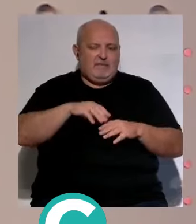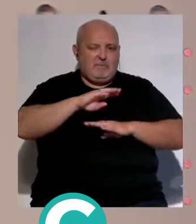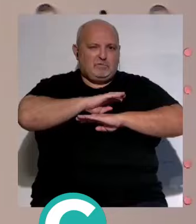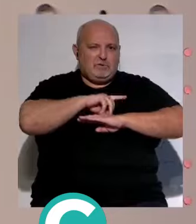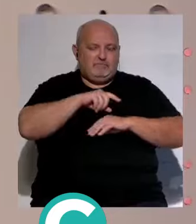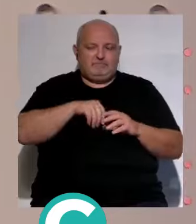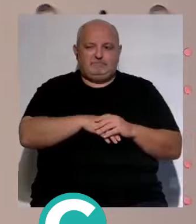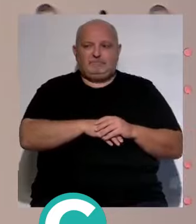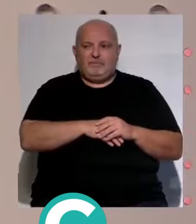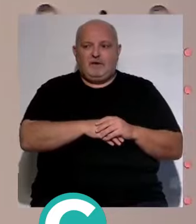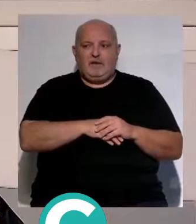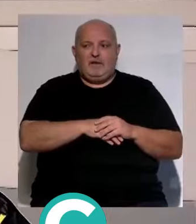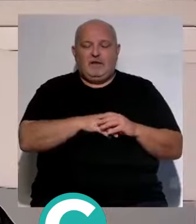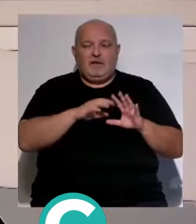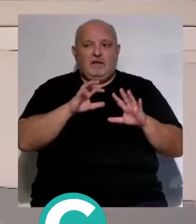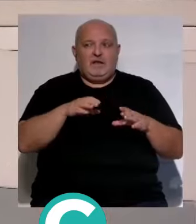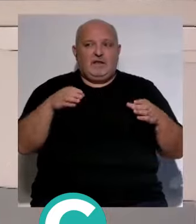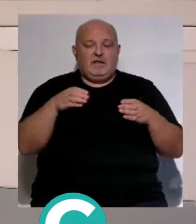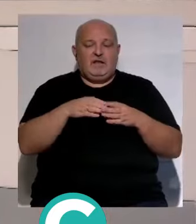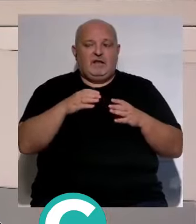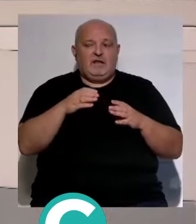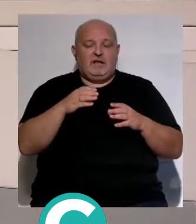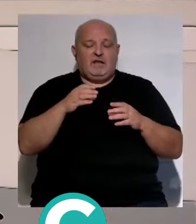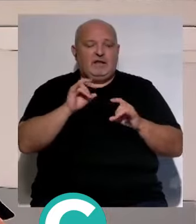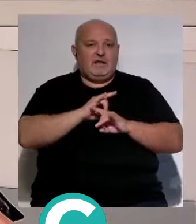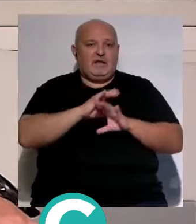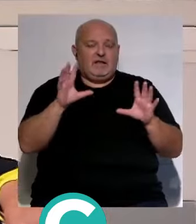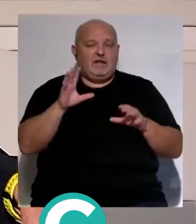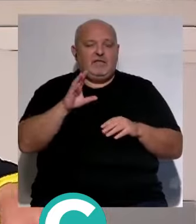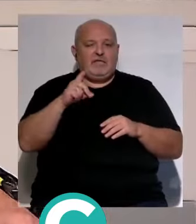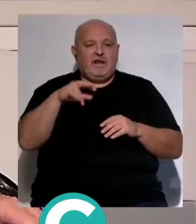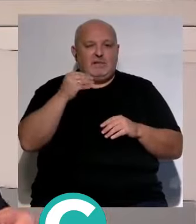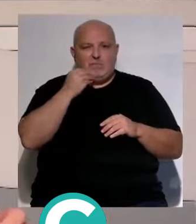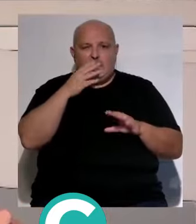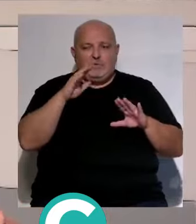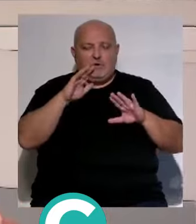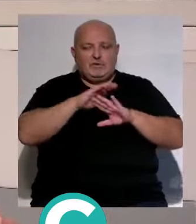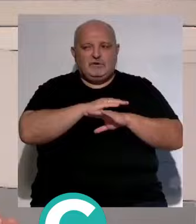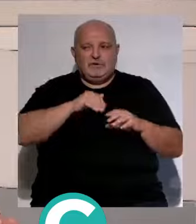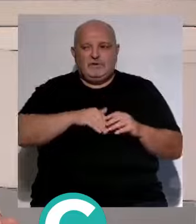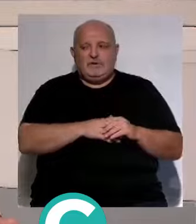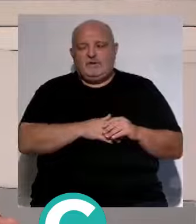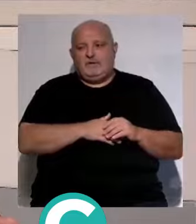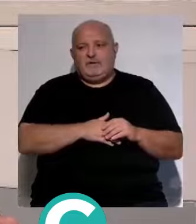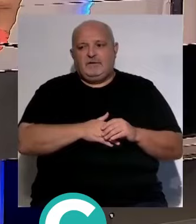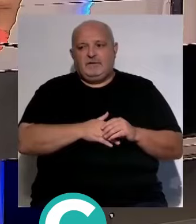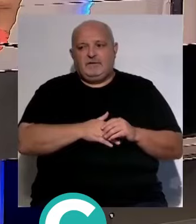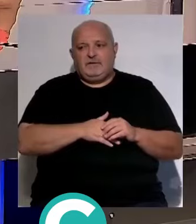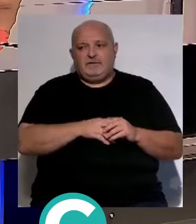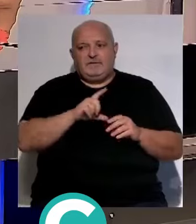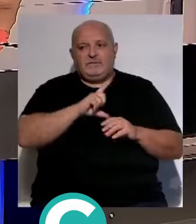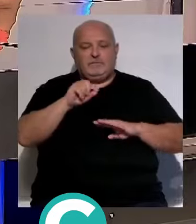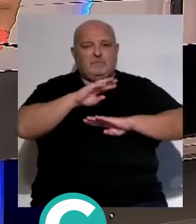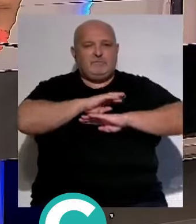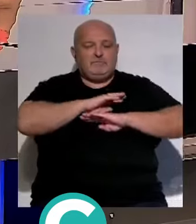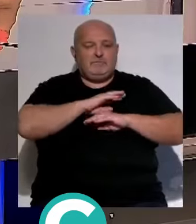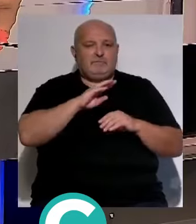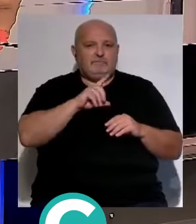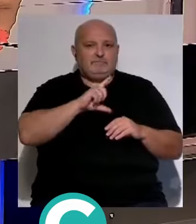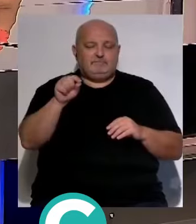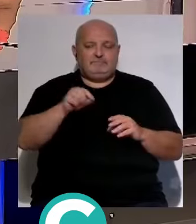principal activo que tenía ahora mismo en la plantilla, sin lugar a dudas. Dani Pérez, muy buenas. Muy buenas, Nacho. Se va Conan. Se va